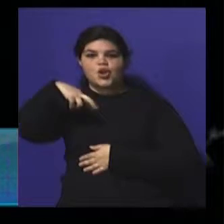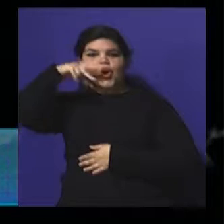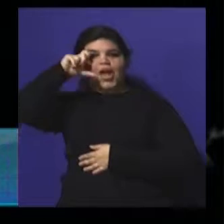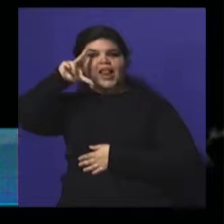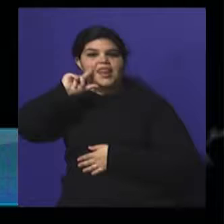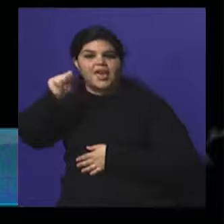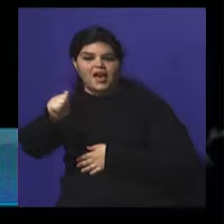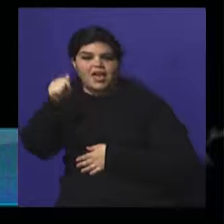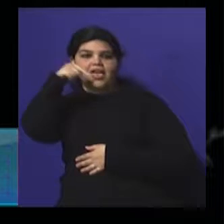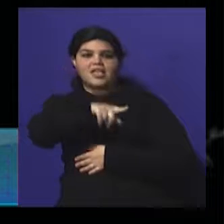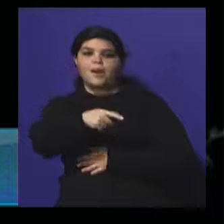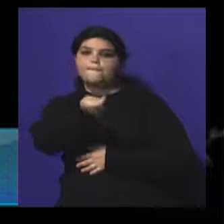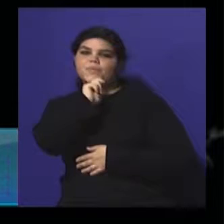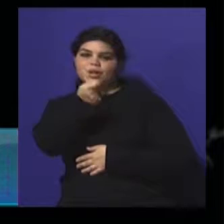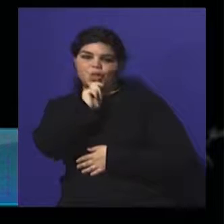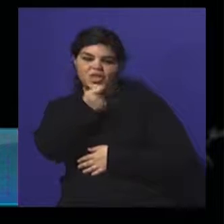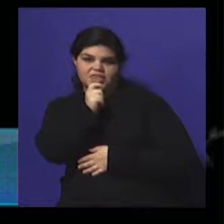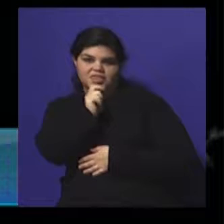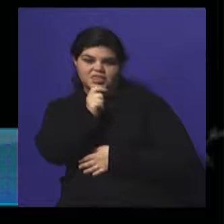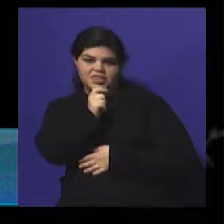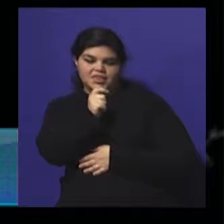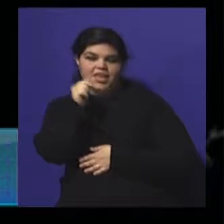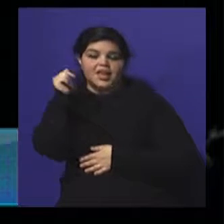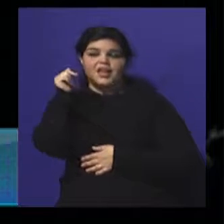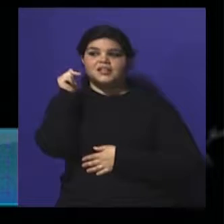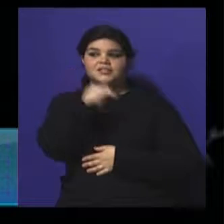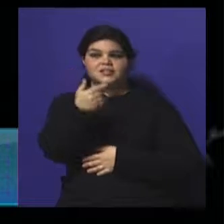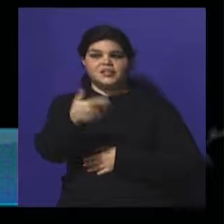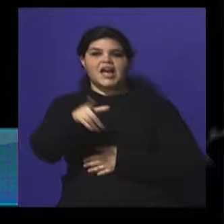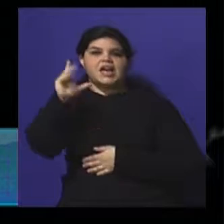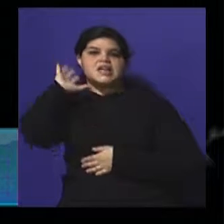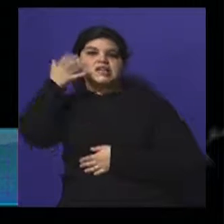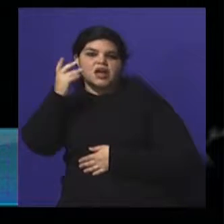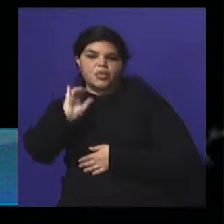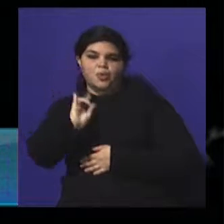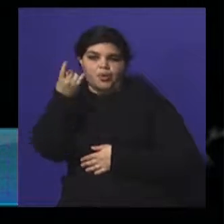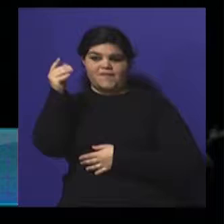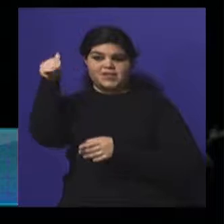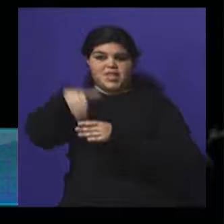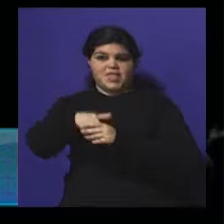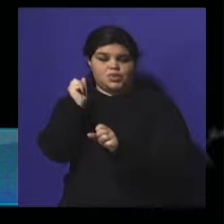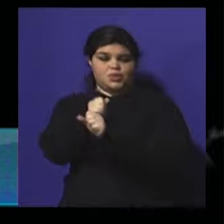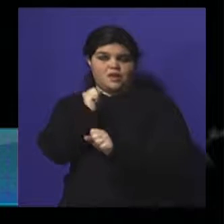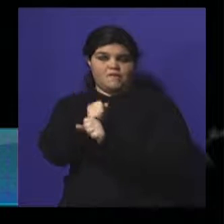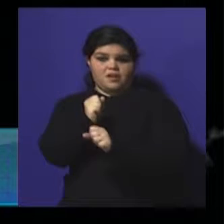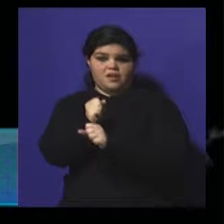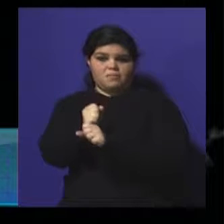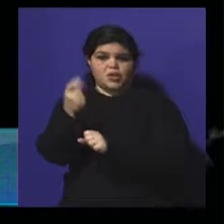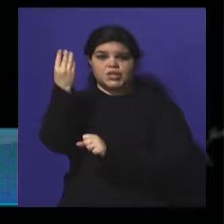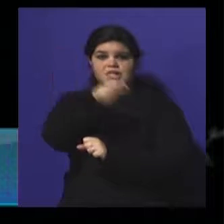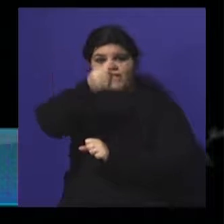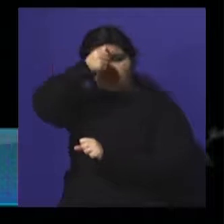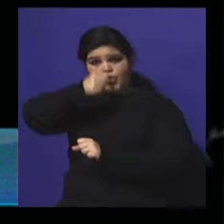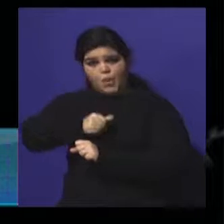es periodista. Ella desarrolla sus actividades en Radio Universidad, pero este fin de semana pasado estuvo todo el fin de semana